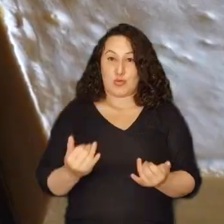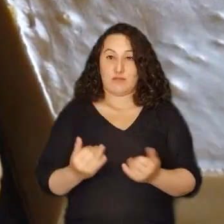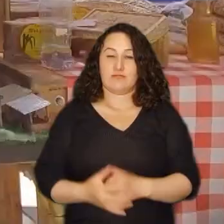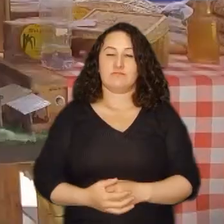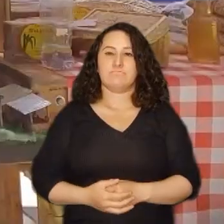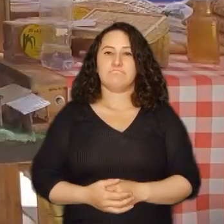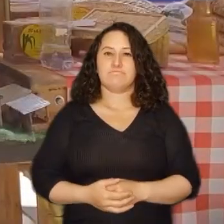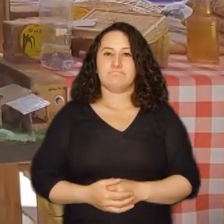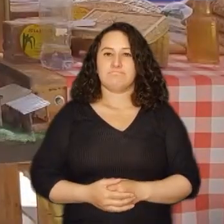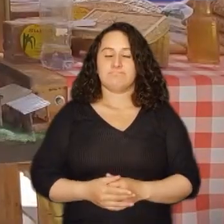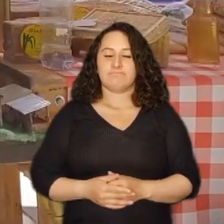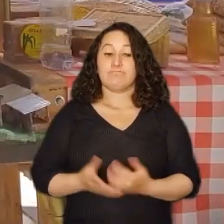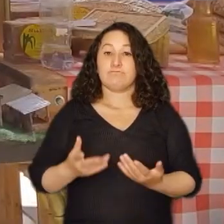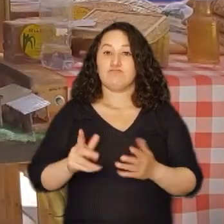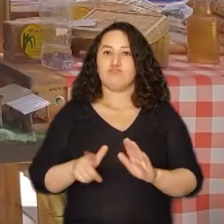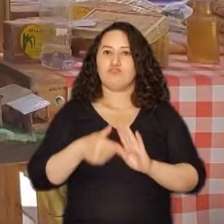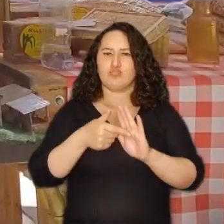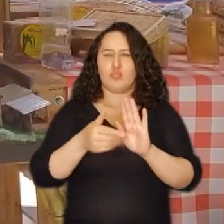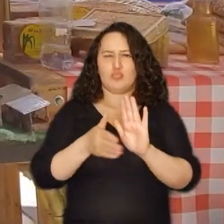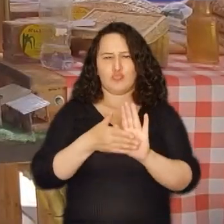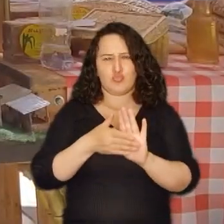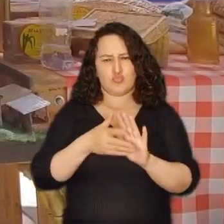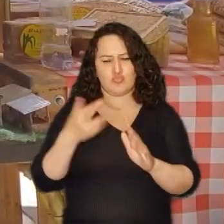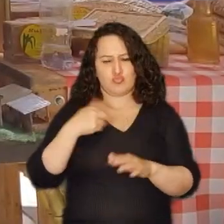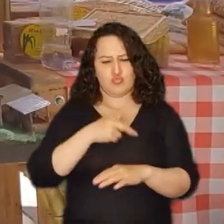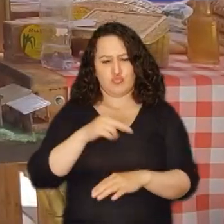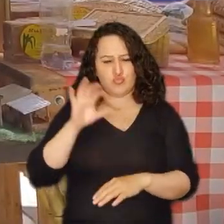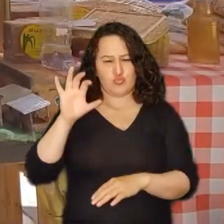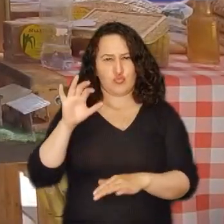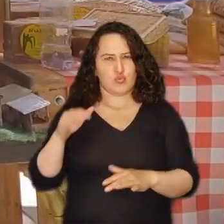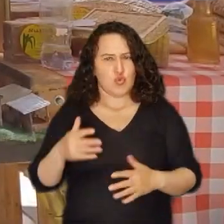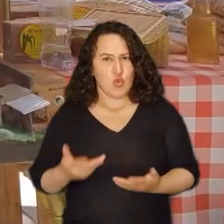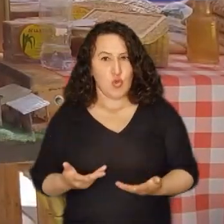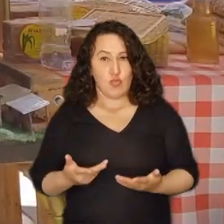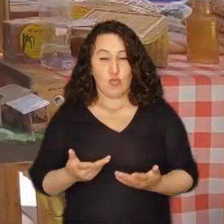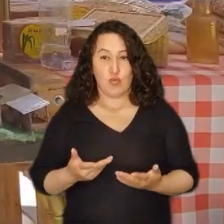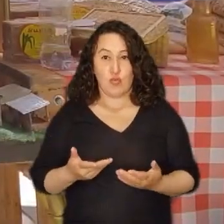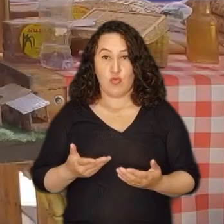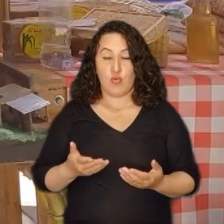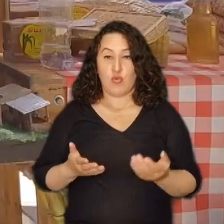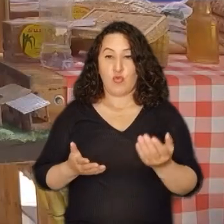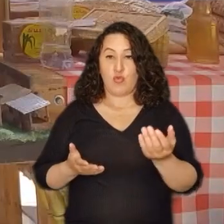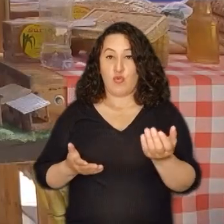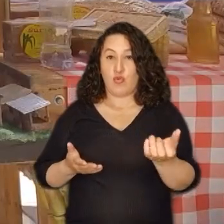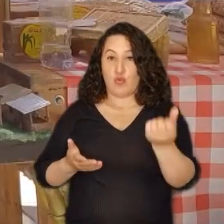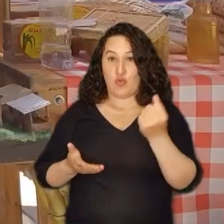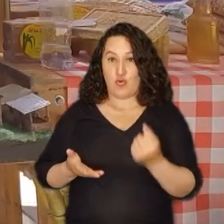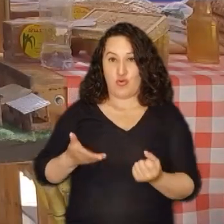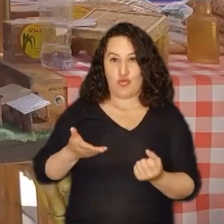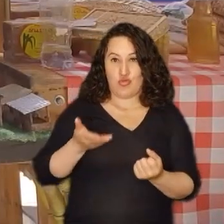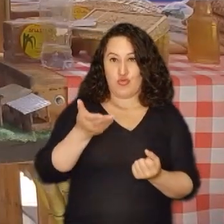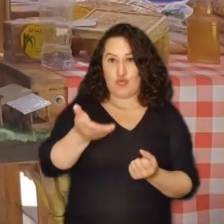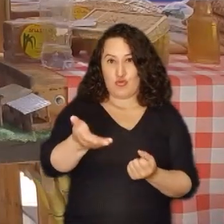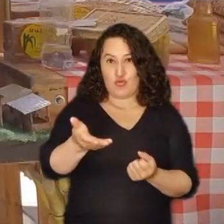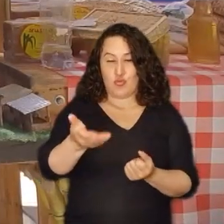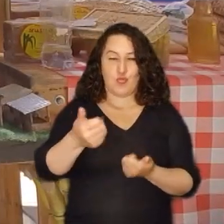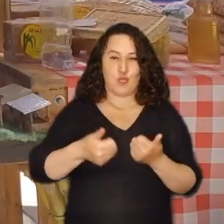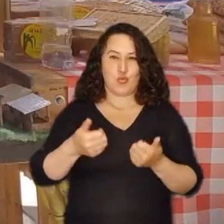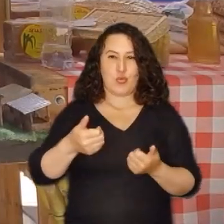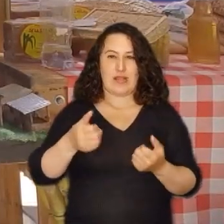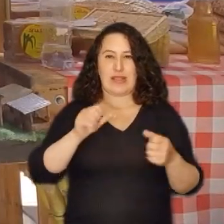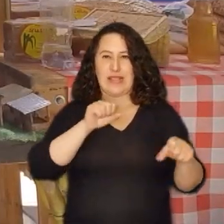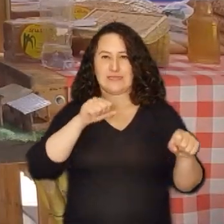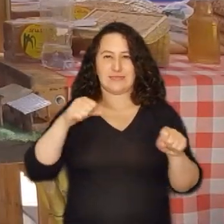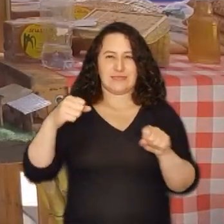denominamos, con el objeto de mostrar lo que tenemos en nuestra región. Sí, tenemos pues el horno, que es la cultura de nosotros, es la